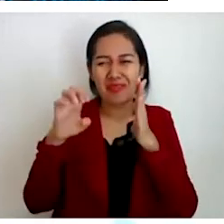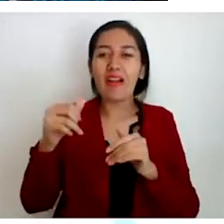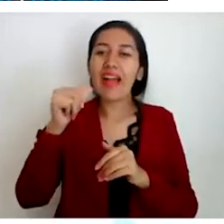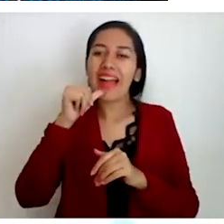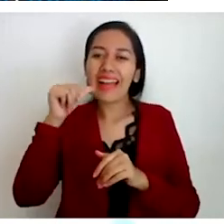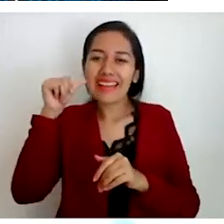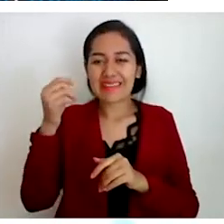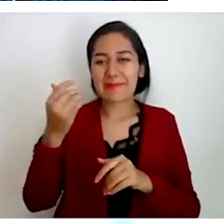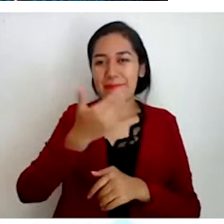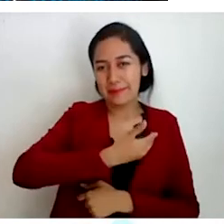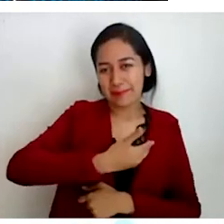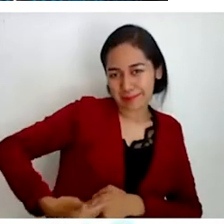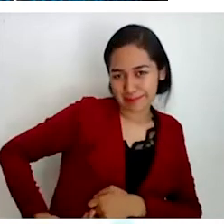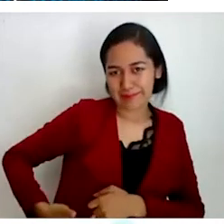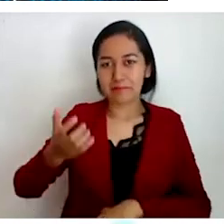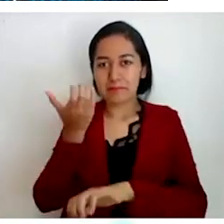es